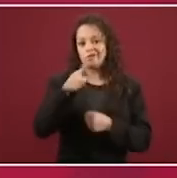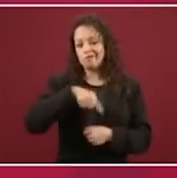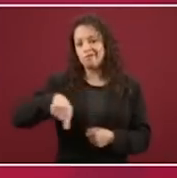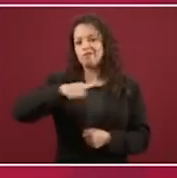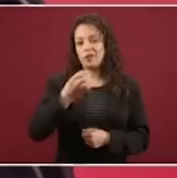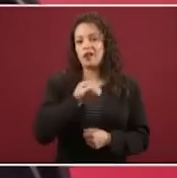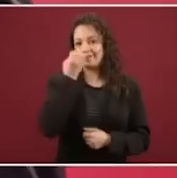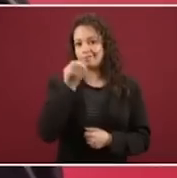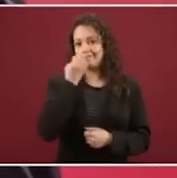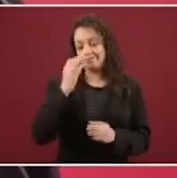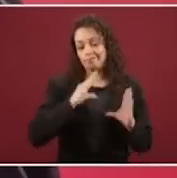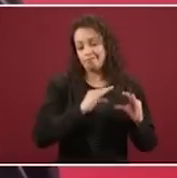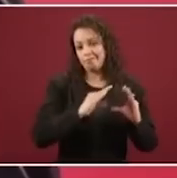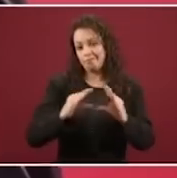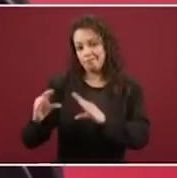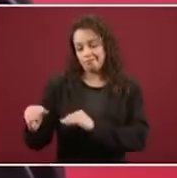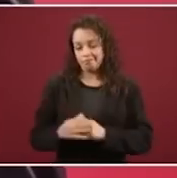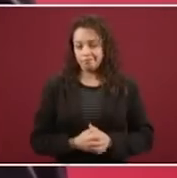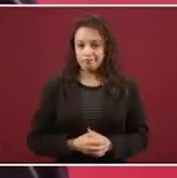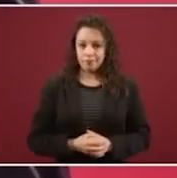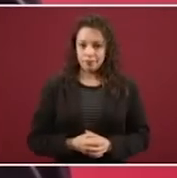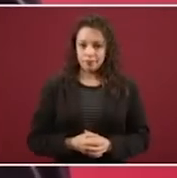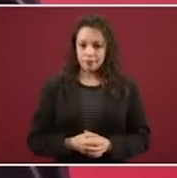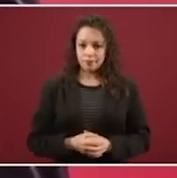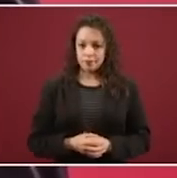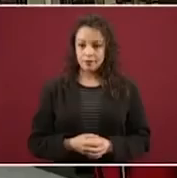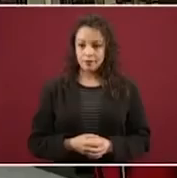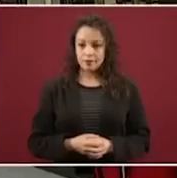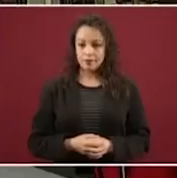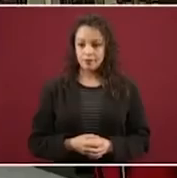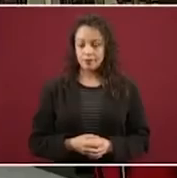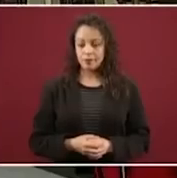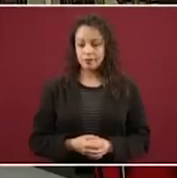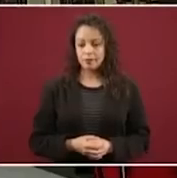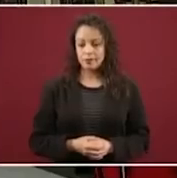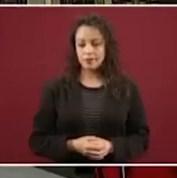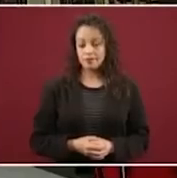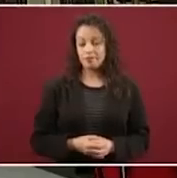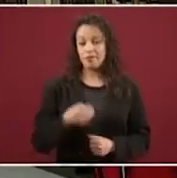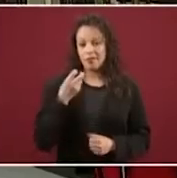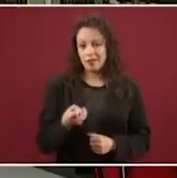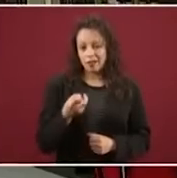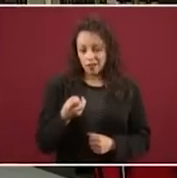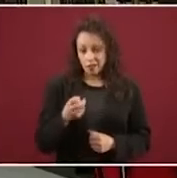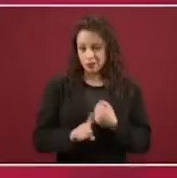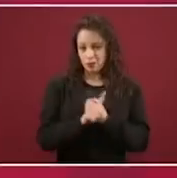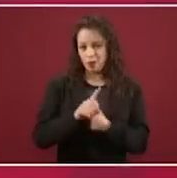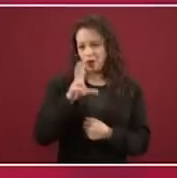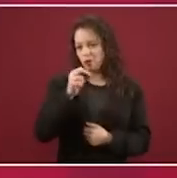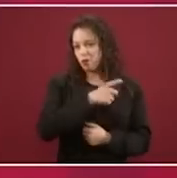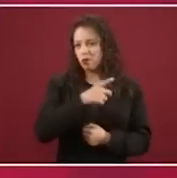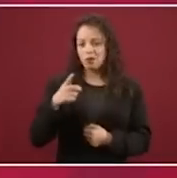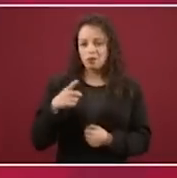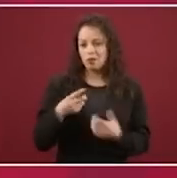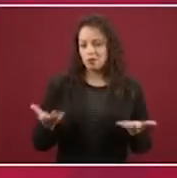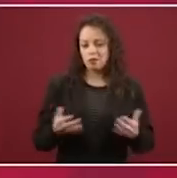a los estudiantes. Entonces, no debe de pasar esto. No hay